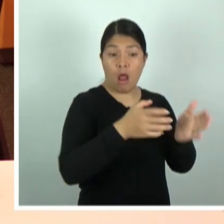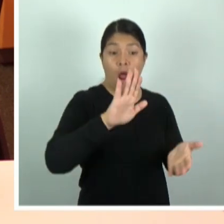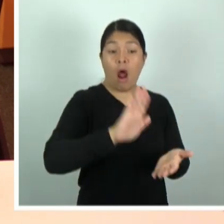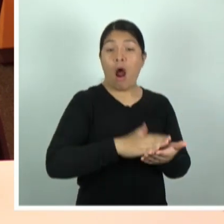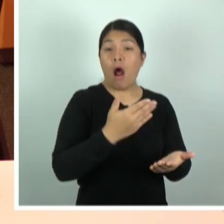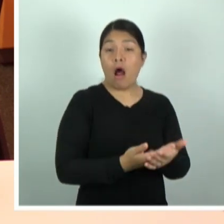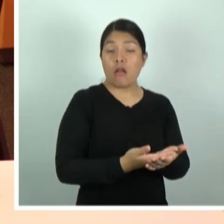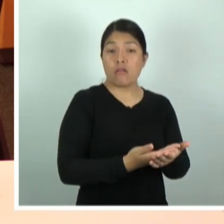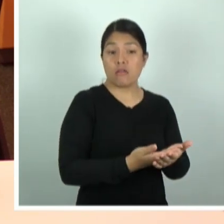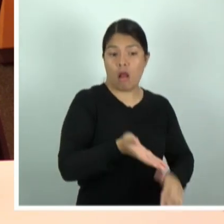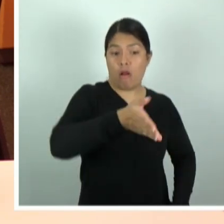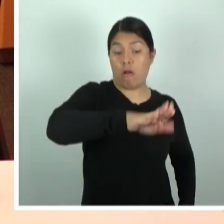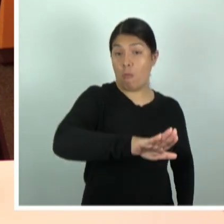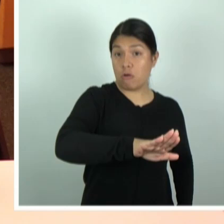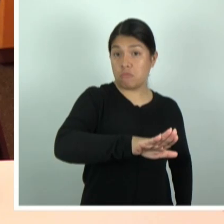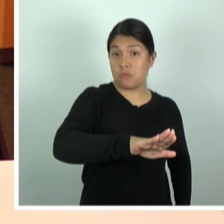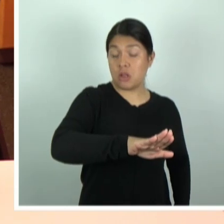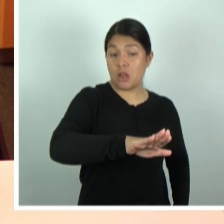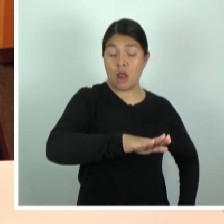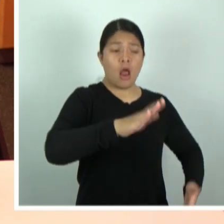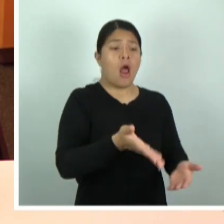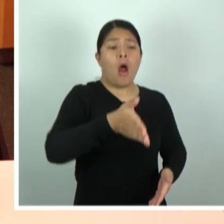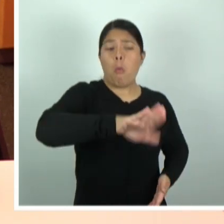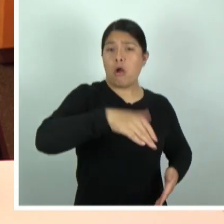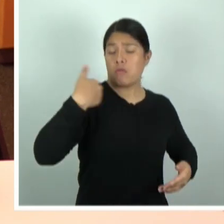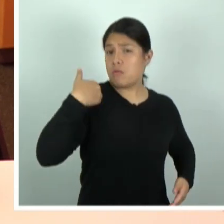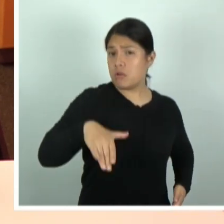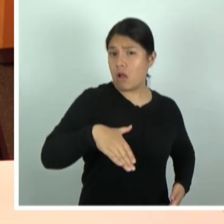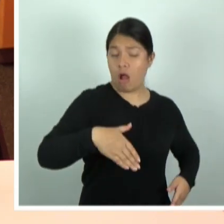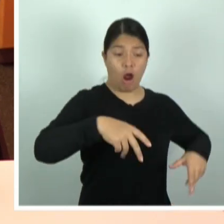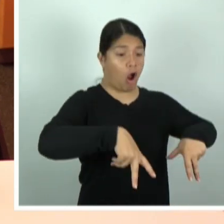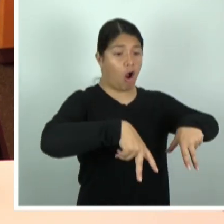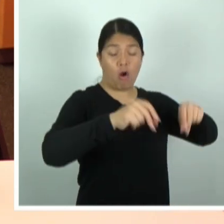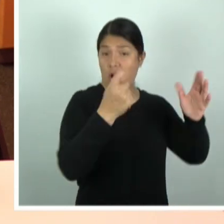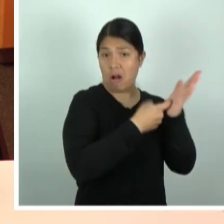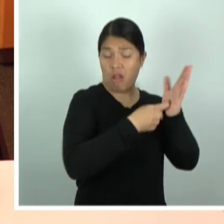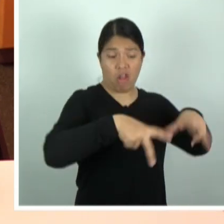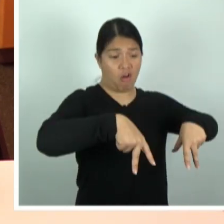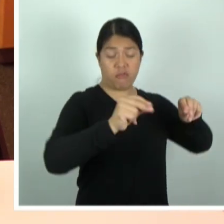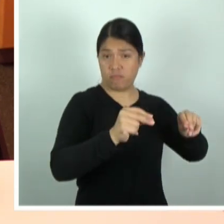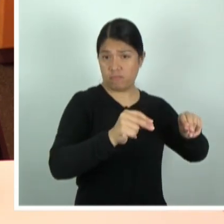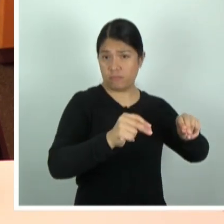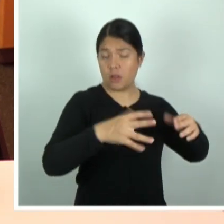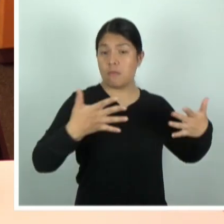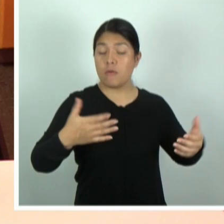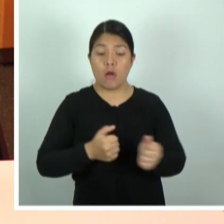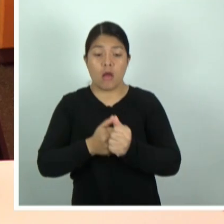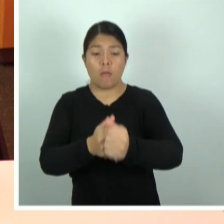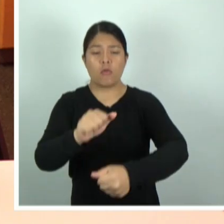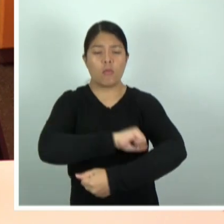termina. El apóstol Pablo dice un ejemplo muy bueno. Cuando él dice en Romanos